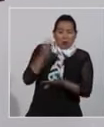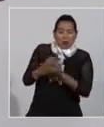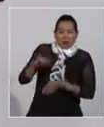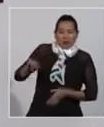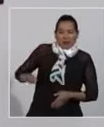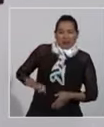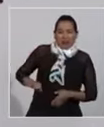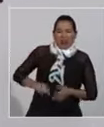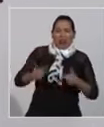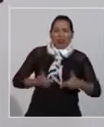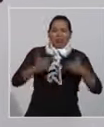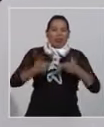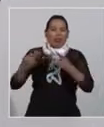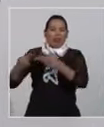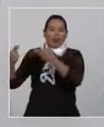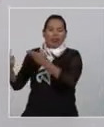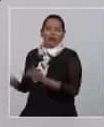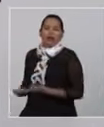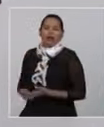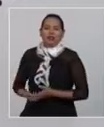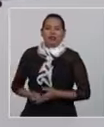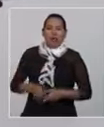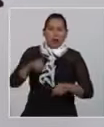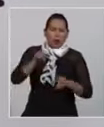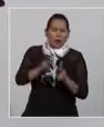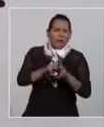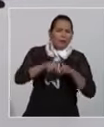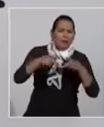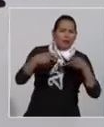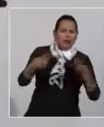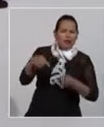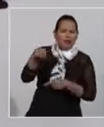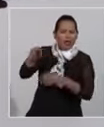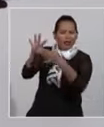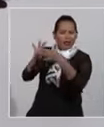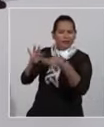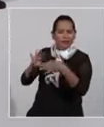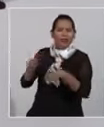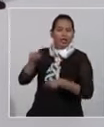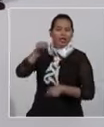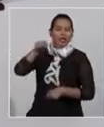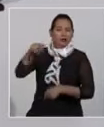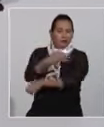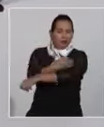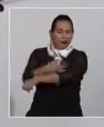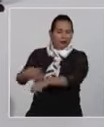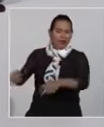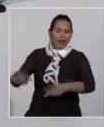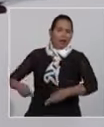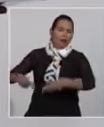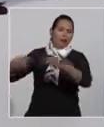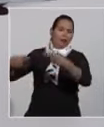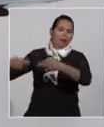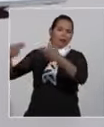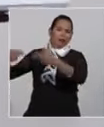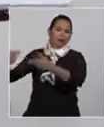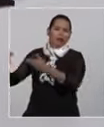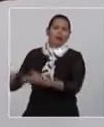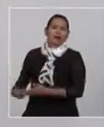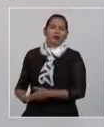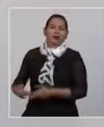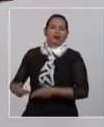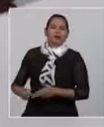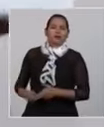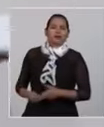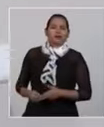Como hoy el Universal también dice que uno de tus familiares hace negocios. Antes de venir a proponer cosas que no vas a cumplir, mejor explica a los poblanos el